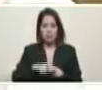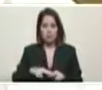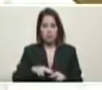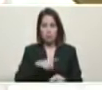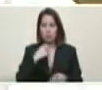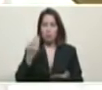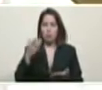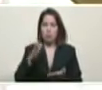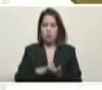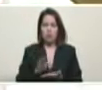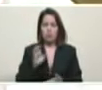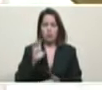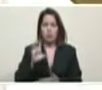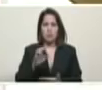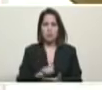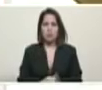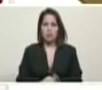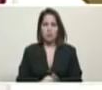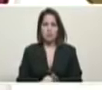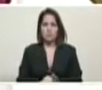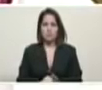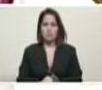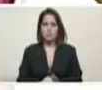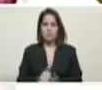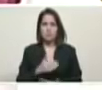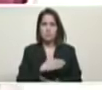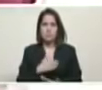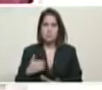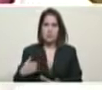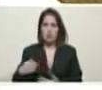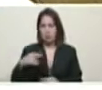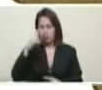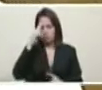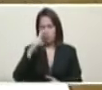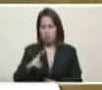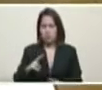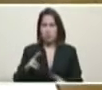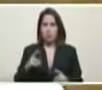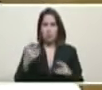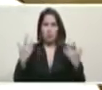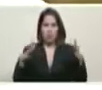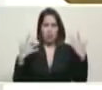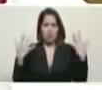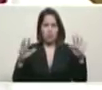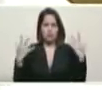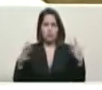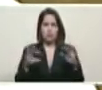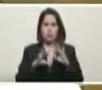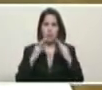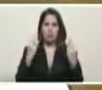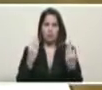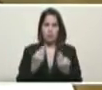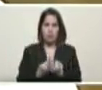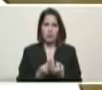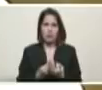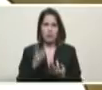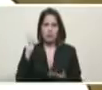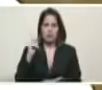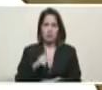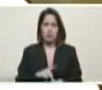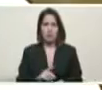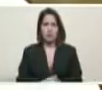la patria, mi comandante jefe. Quiero, con todo respeto, pedir un aplauso para los familiares que están aquí, mi comandante jefe.